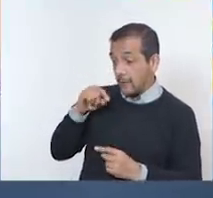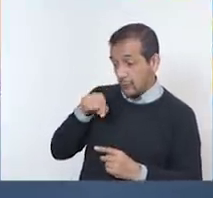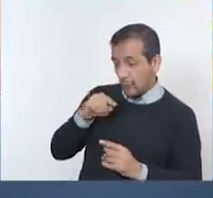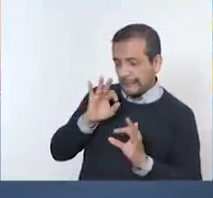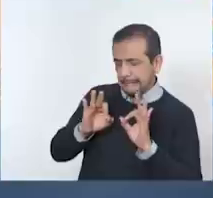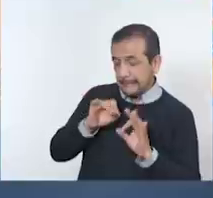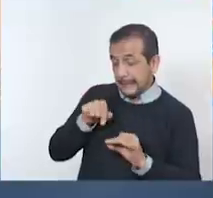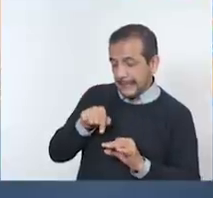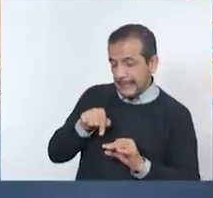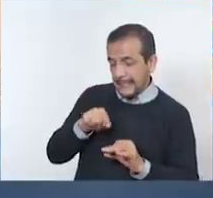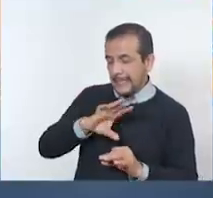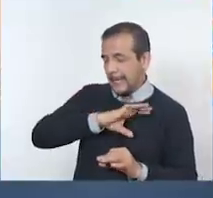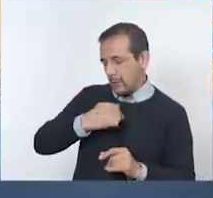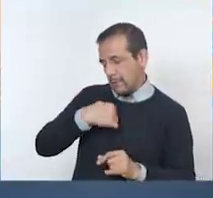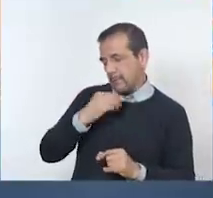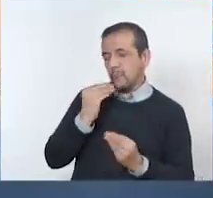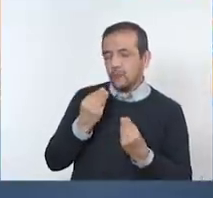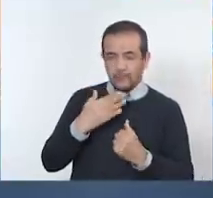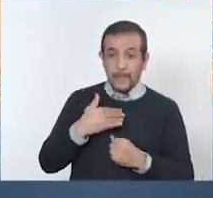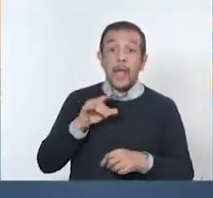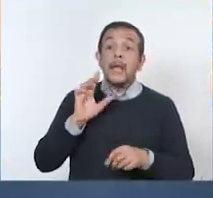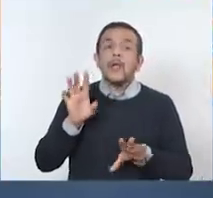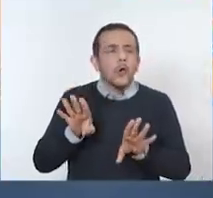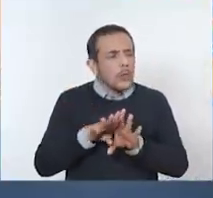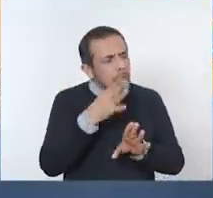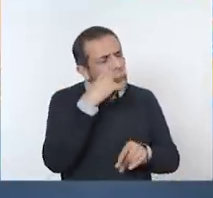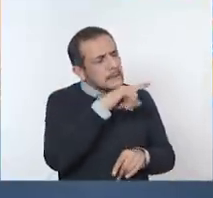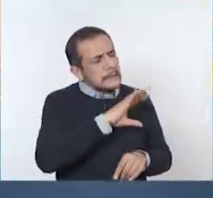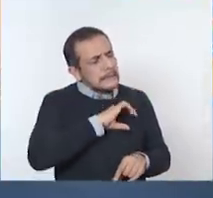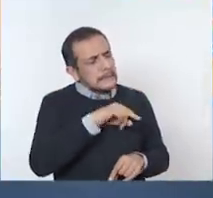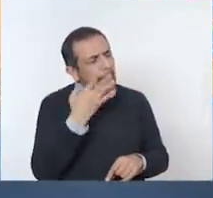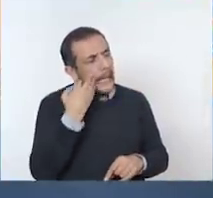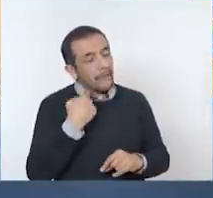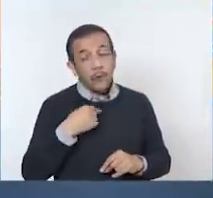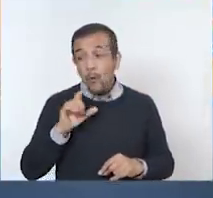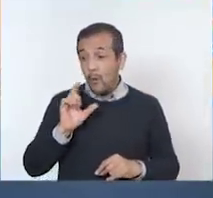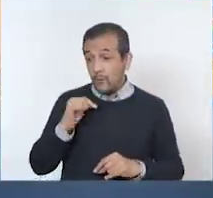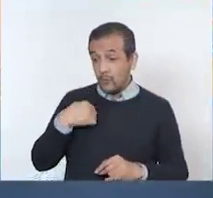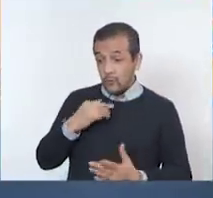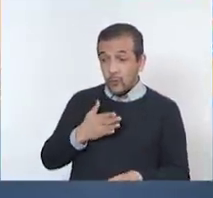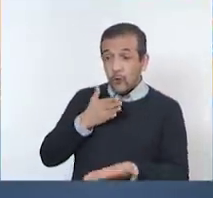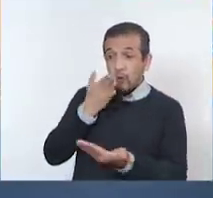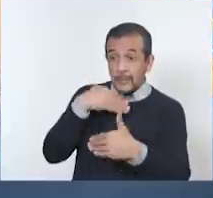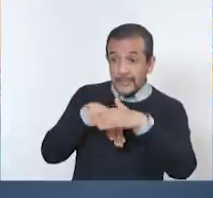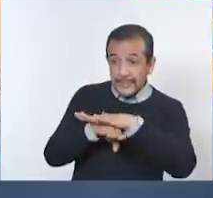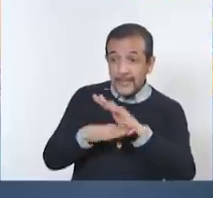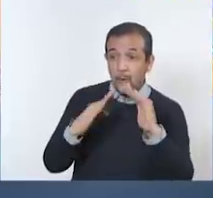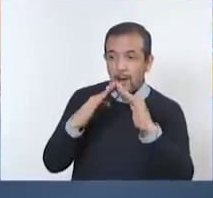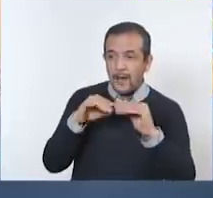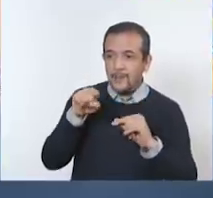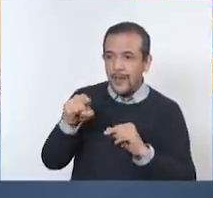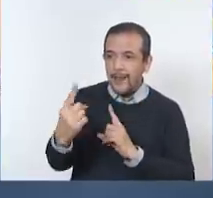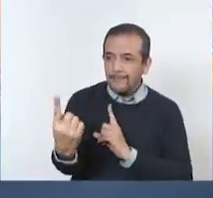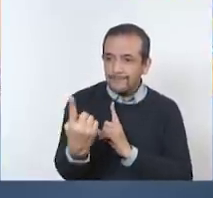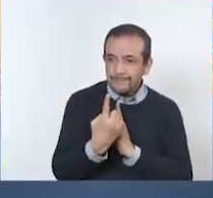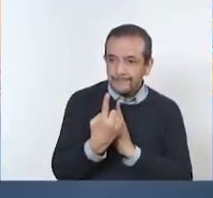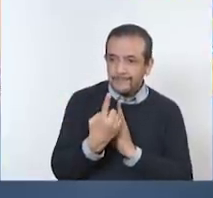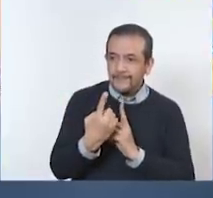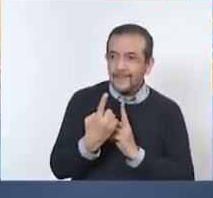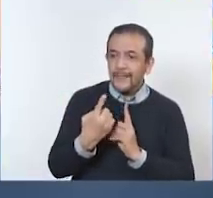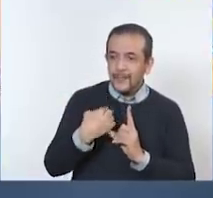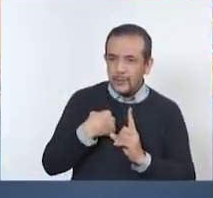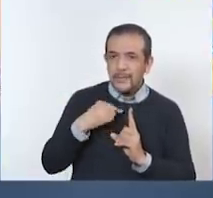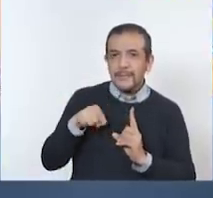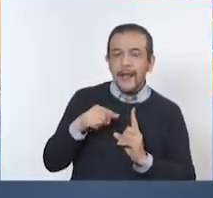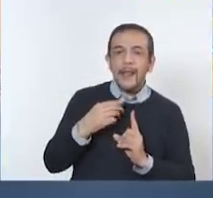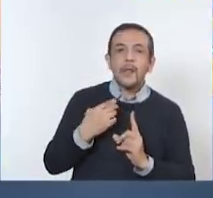que me quiere mucho. ¿Y cómo sabes que te quiere? Bueno, porque cuando llego a casa, me acerco y él se acerca y empieza a ronronear. Ah, muy bien. Eso